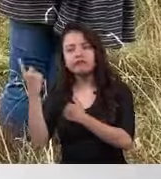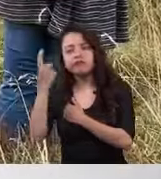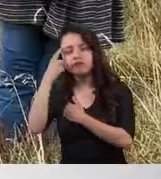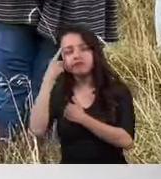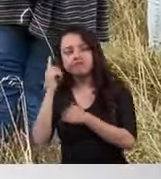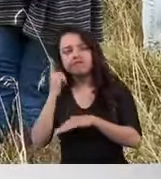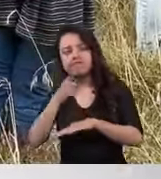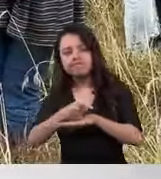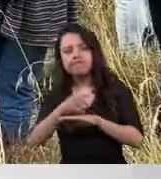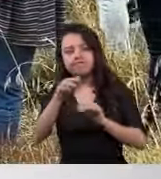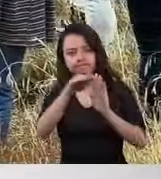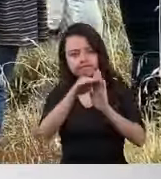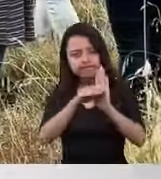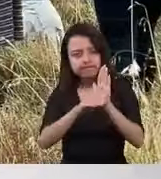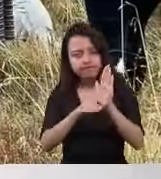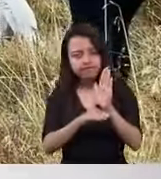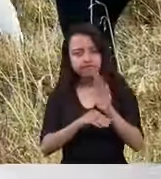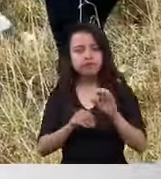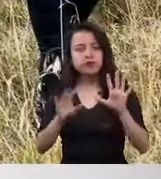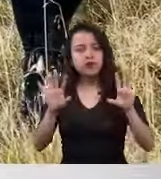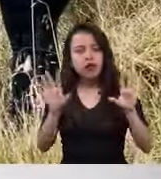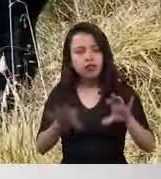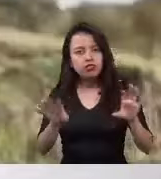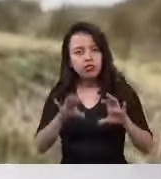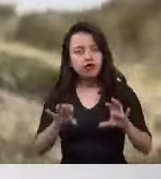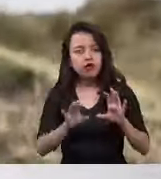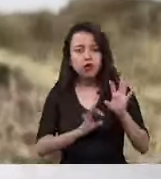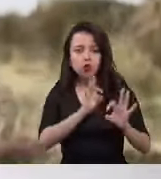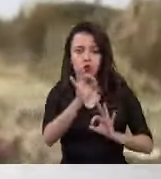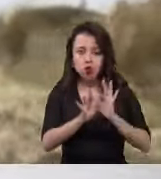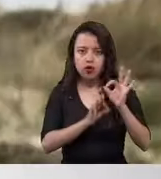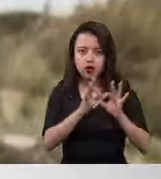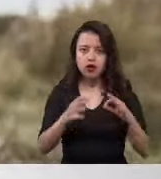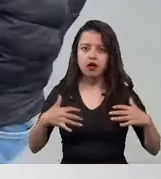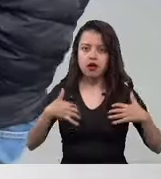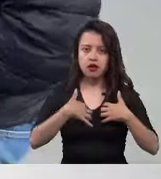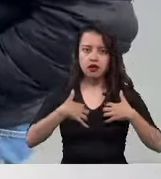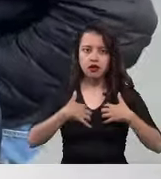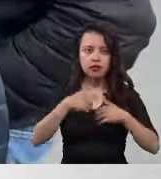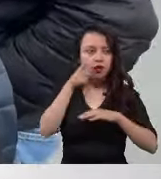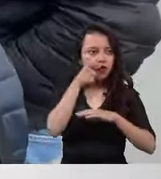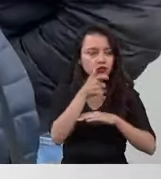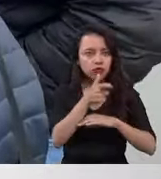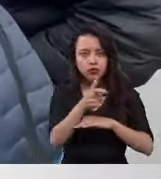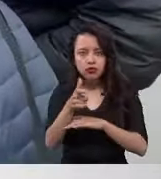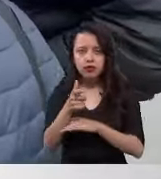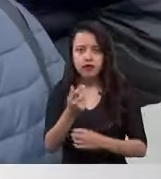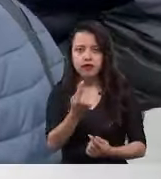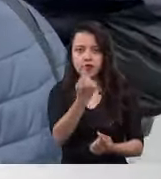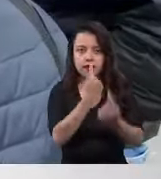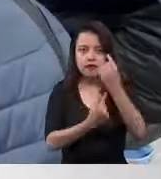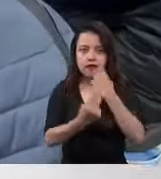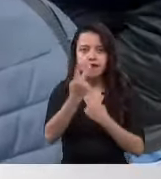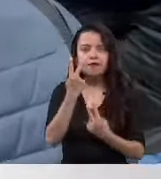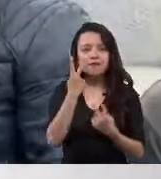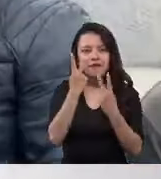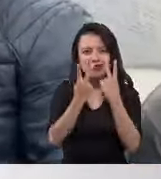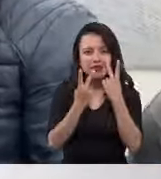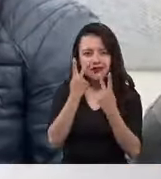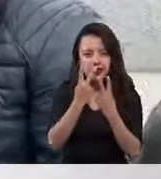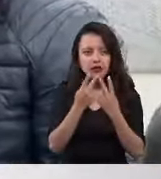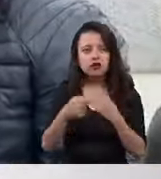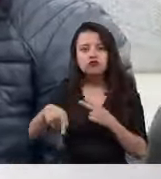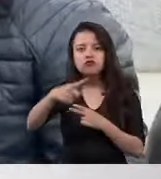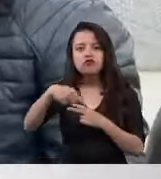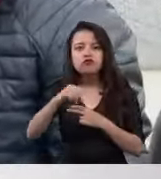se destacan iniciativas de conservación y protección animal, monitoreo de visitantes y programas de reforestación y protección del agua. Sin lugar